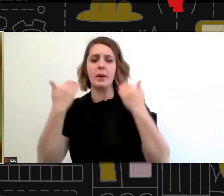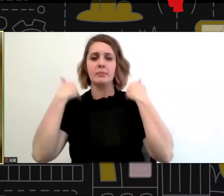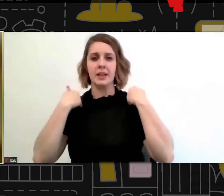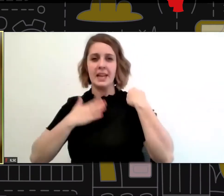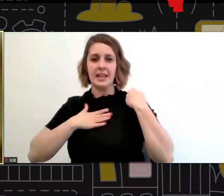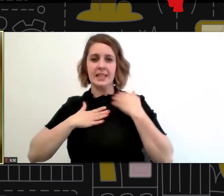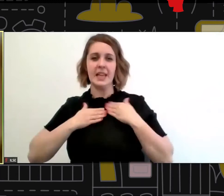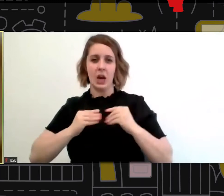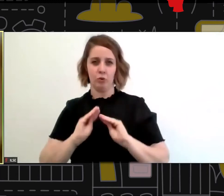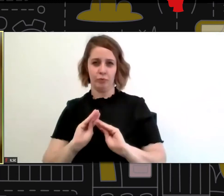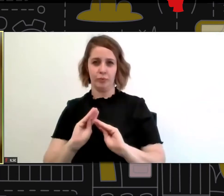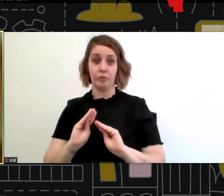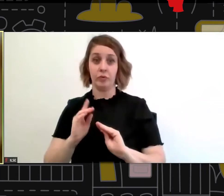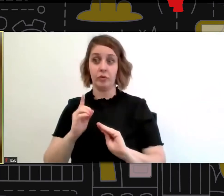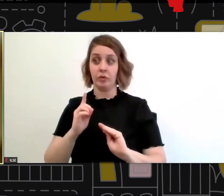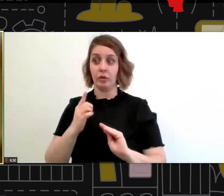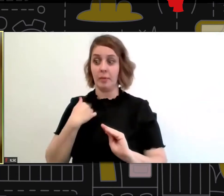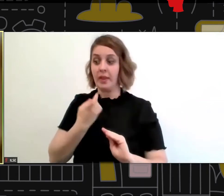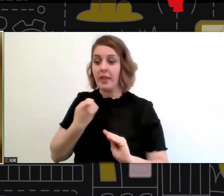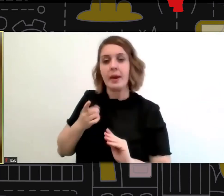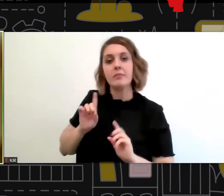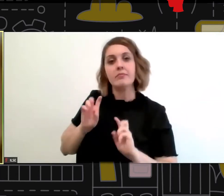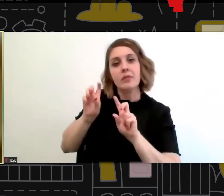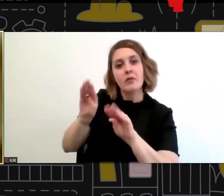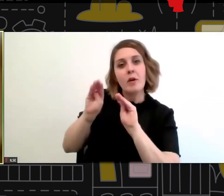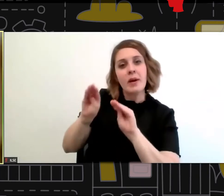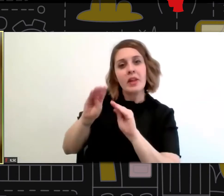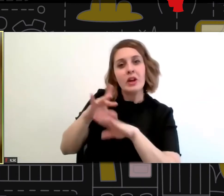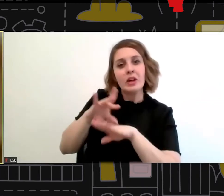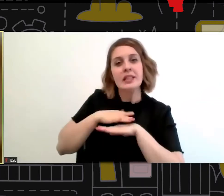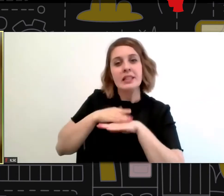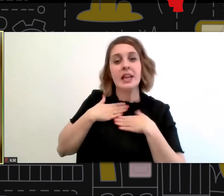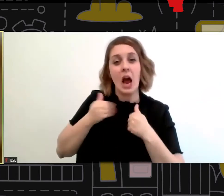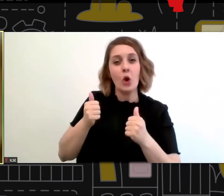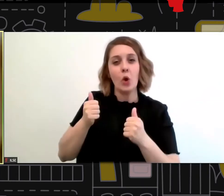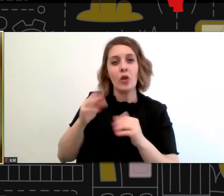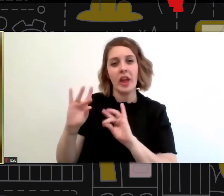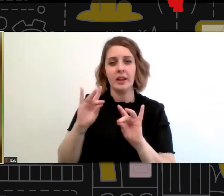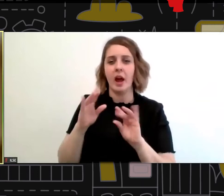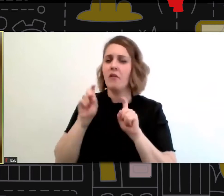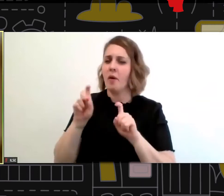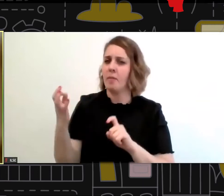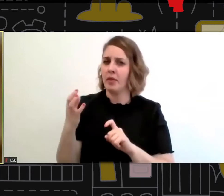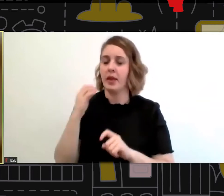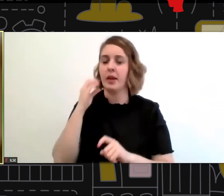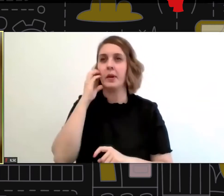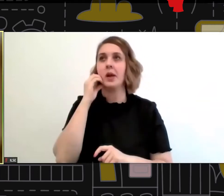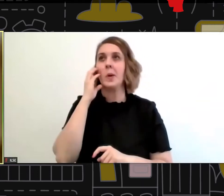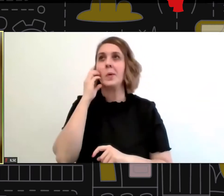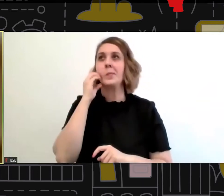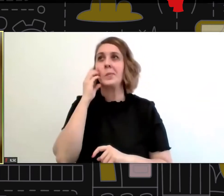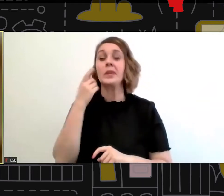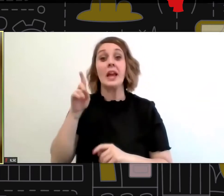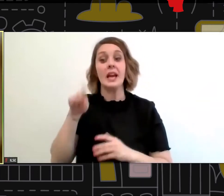esto, también hay que formarlos en salud digital. Y por eso también podemos decir que esta es otra de las palancas en